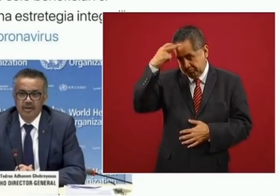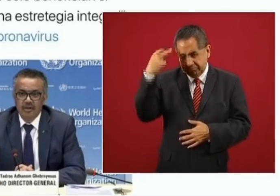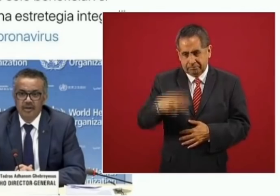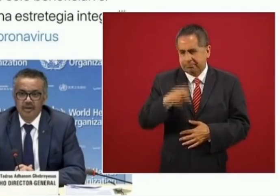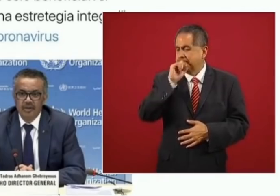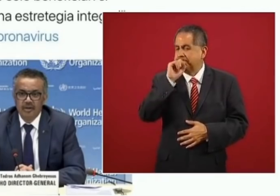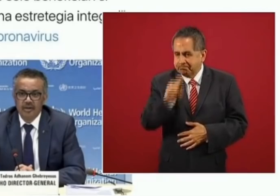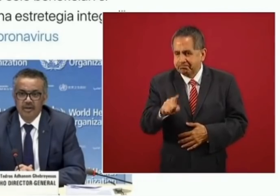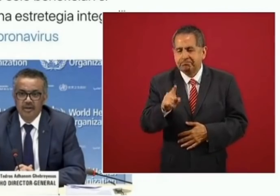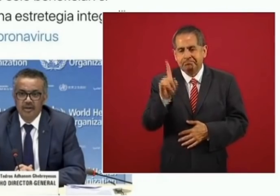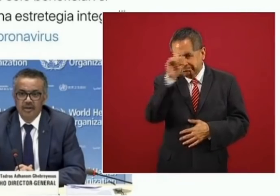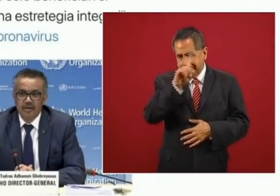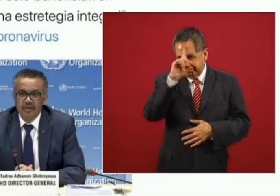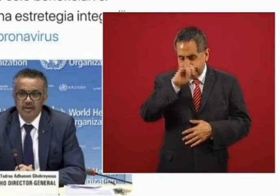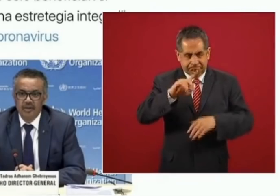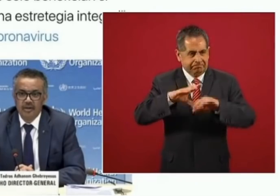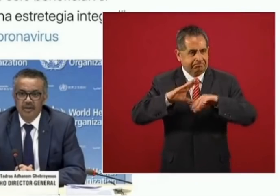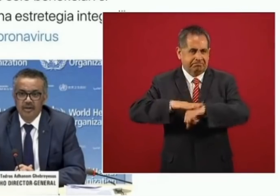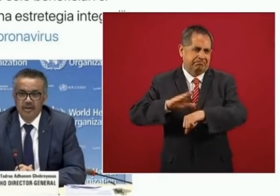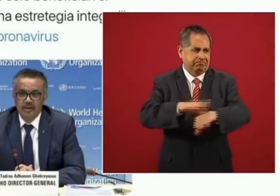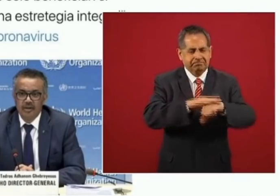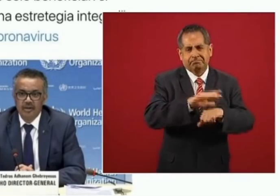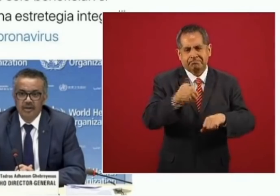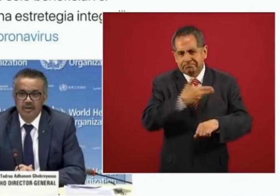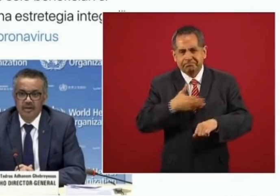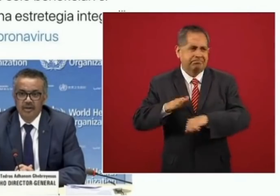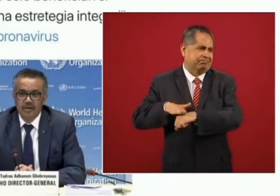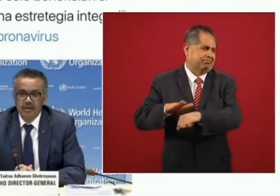la que le hemos recomendado al presidente a lo largo de la pandemia.